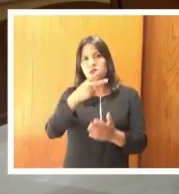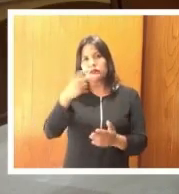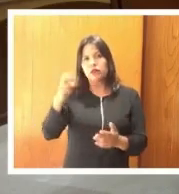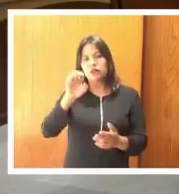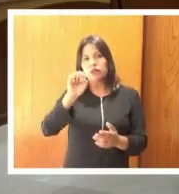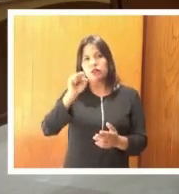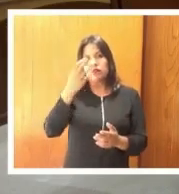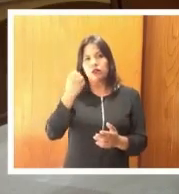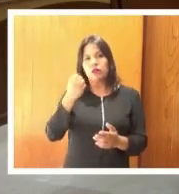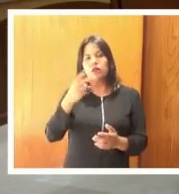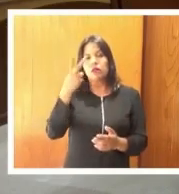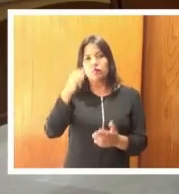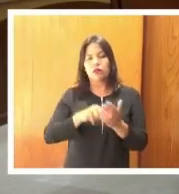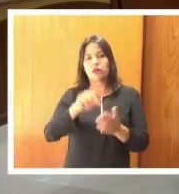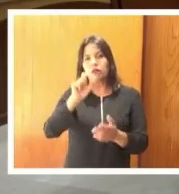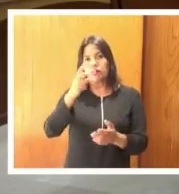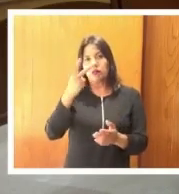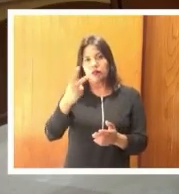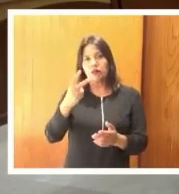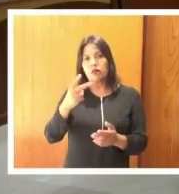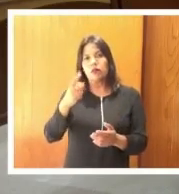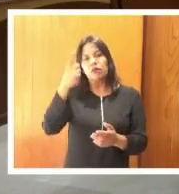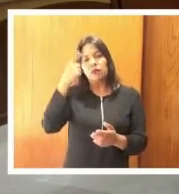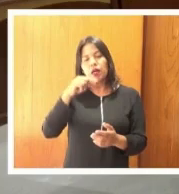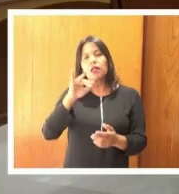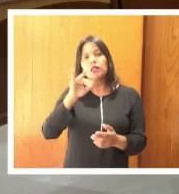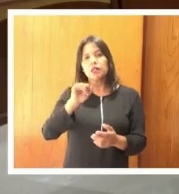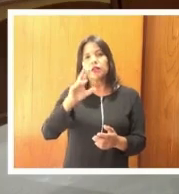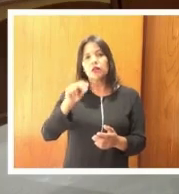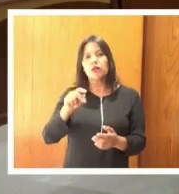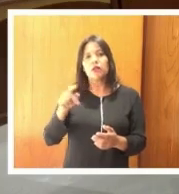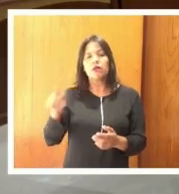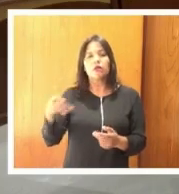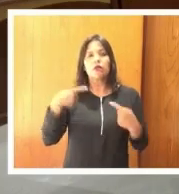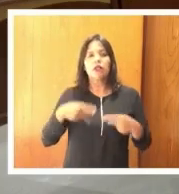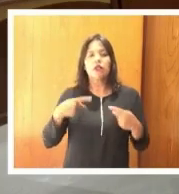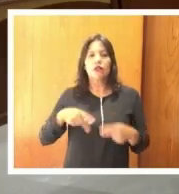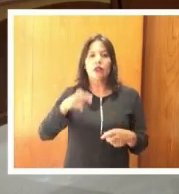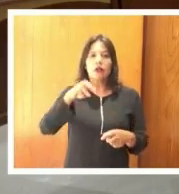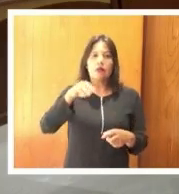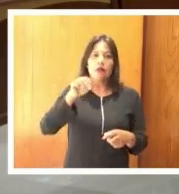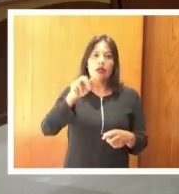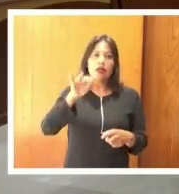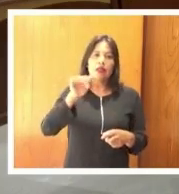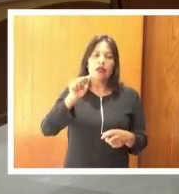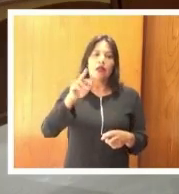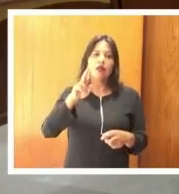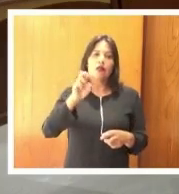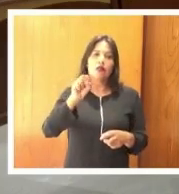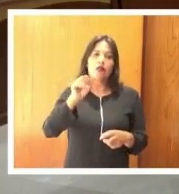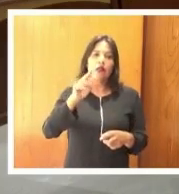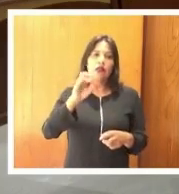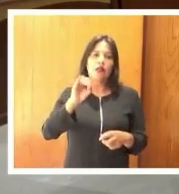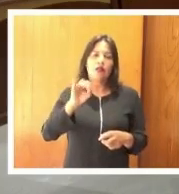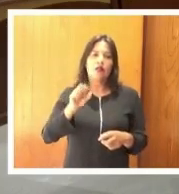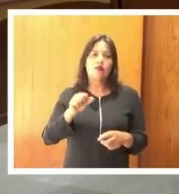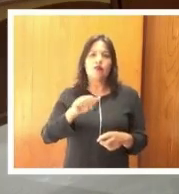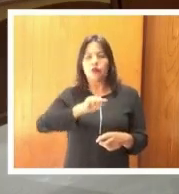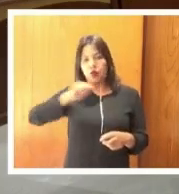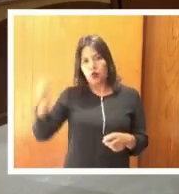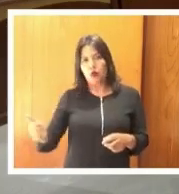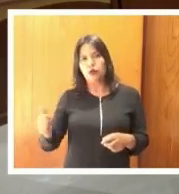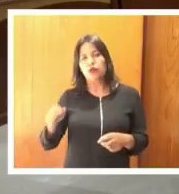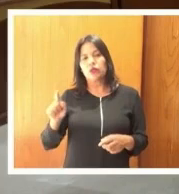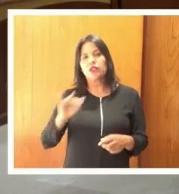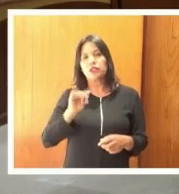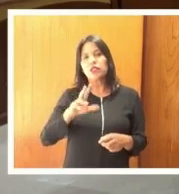15.269 del 2022 a la ponencia de la comisionada María del Rosario Mejía Ayala. Y el siguiente, la